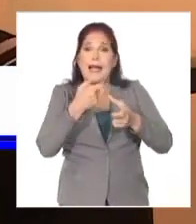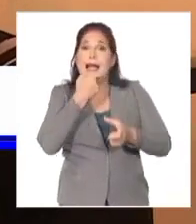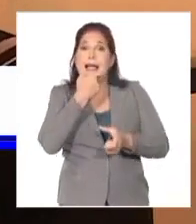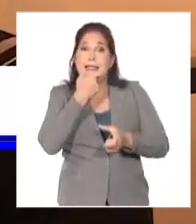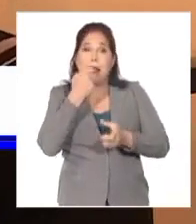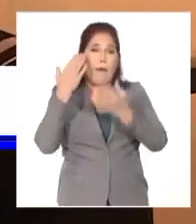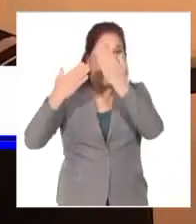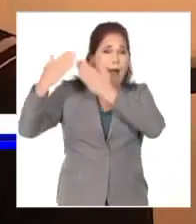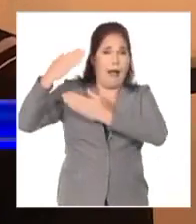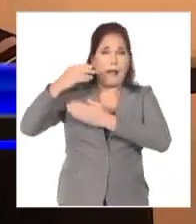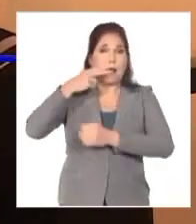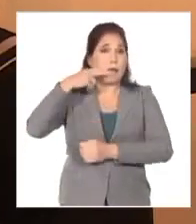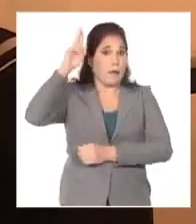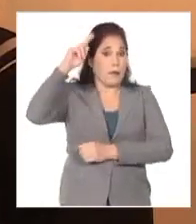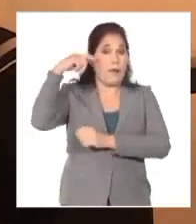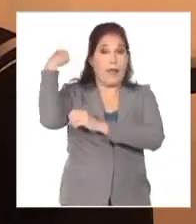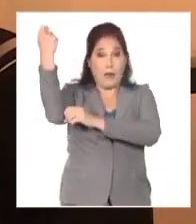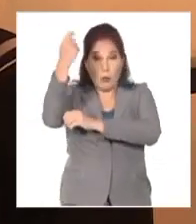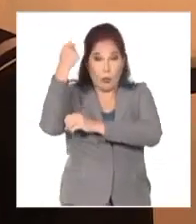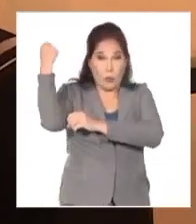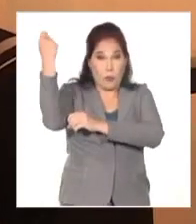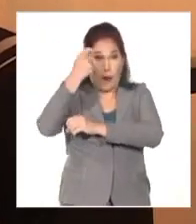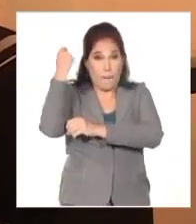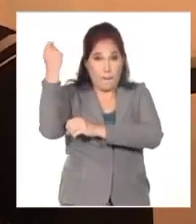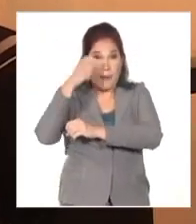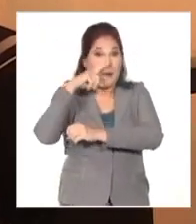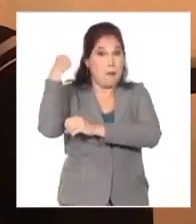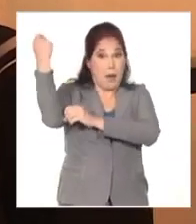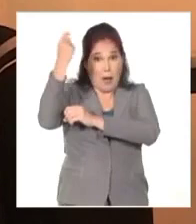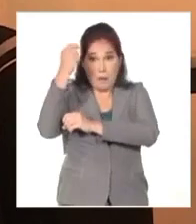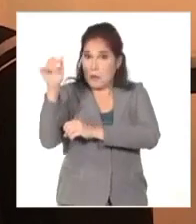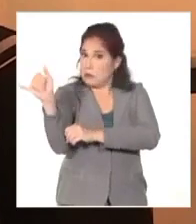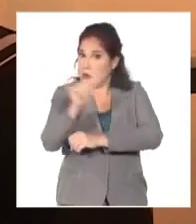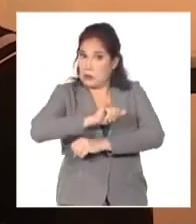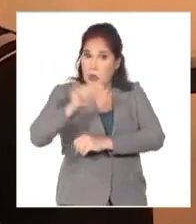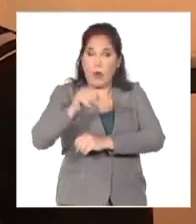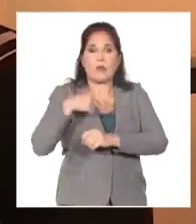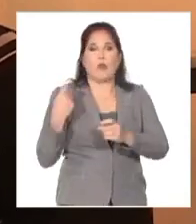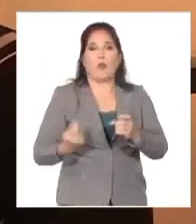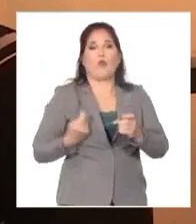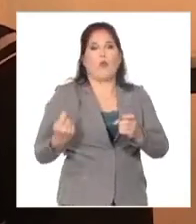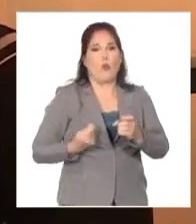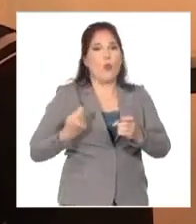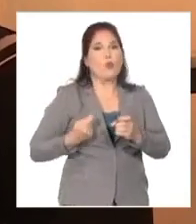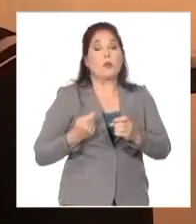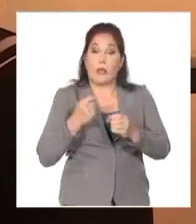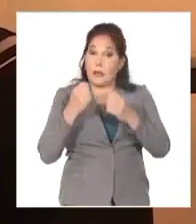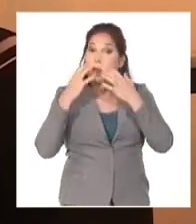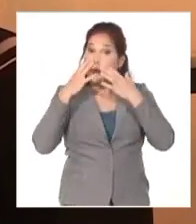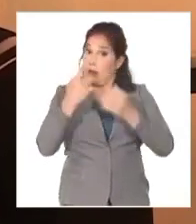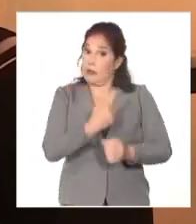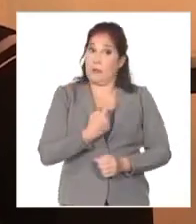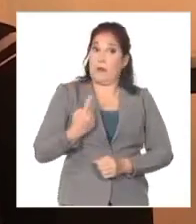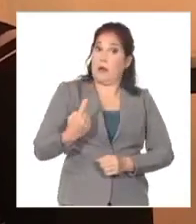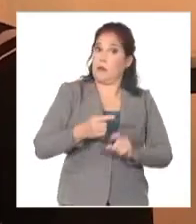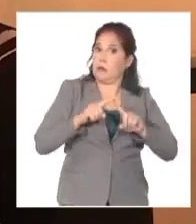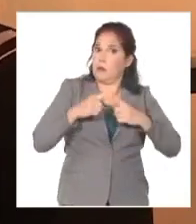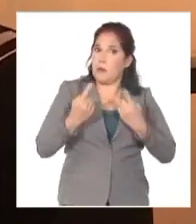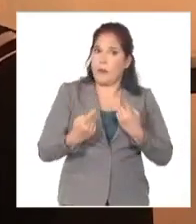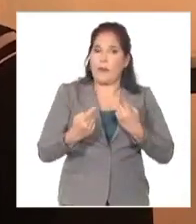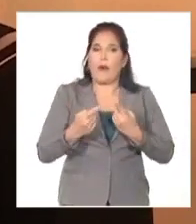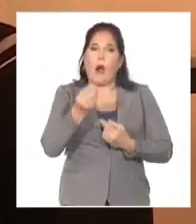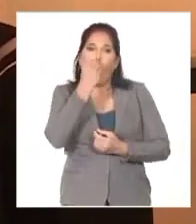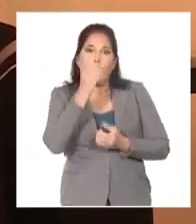durante nuestras gestas de independentista como un elemento de resistencia y de valor para